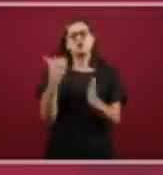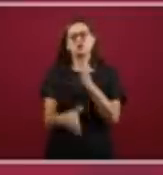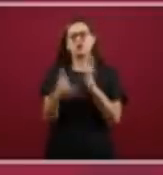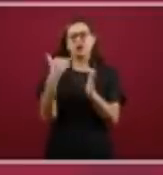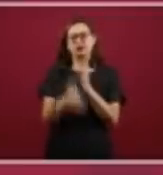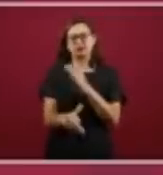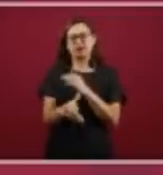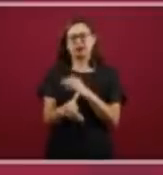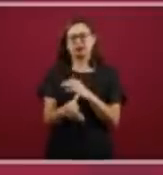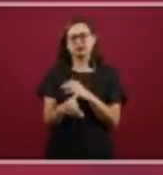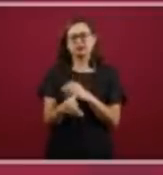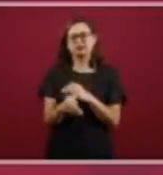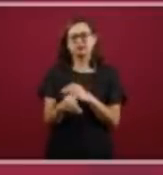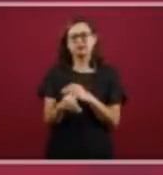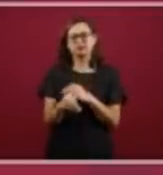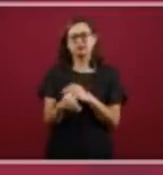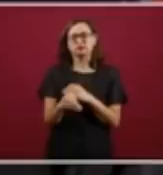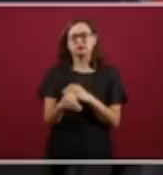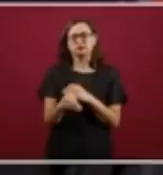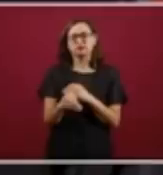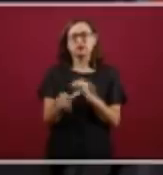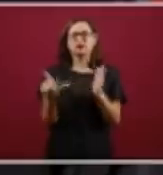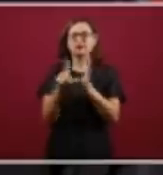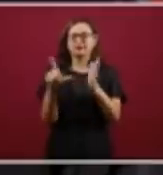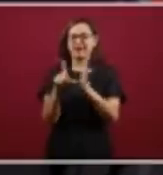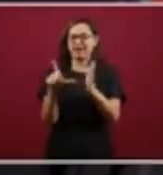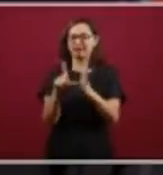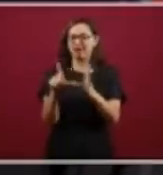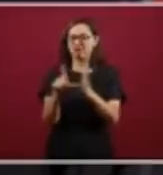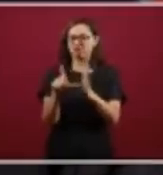pago con tarjeta,